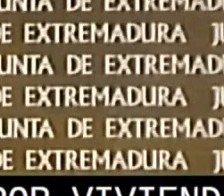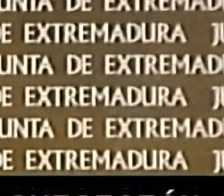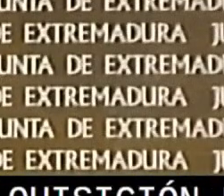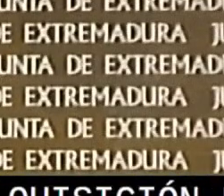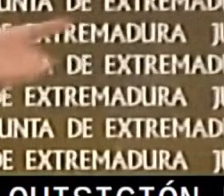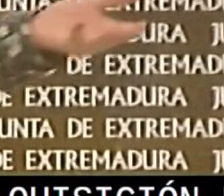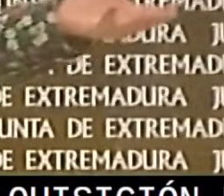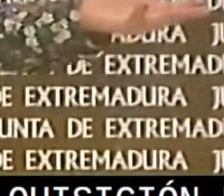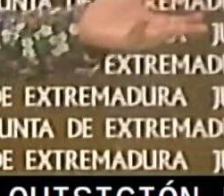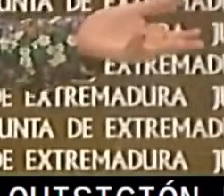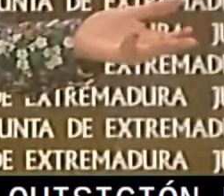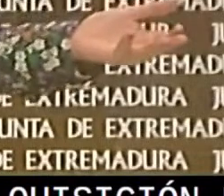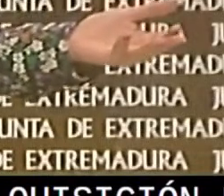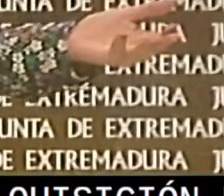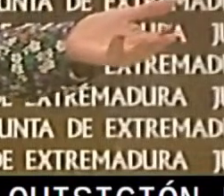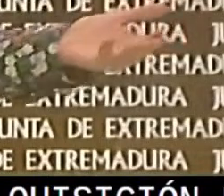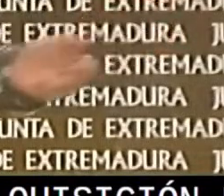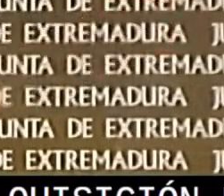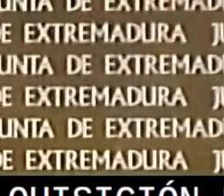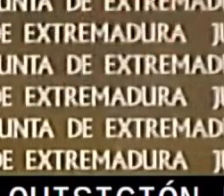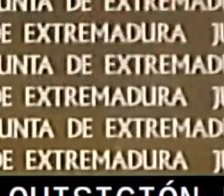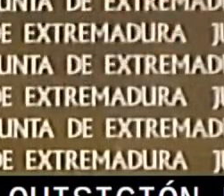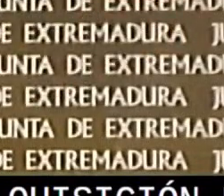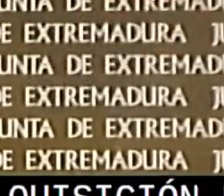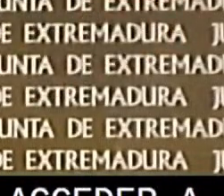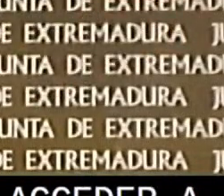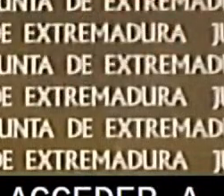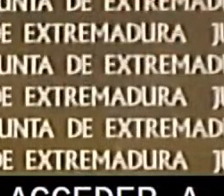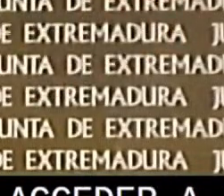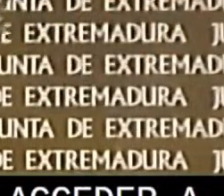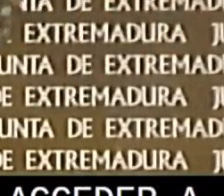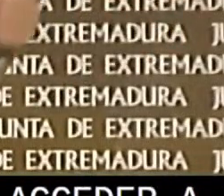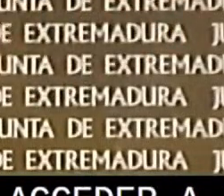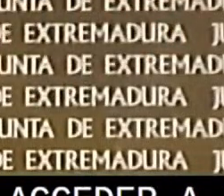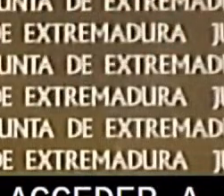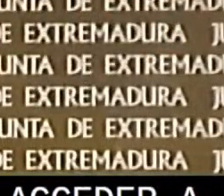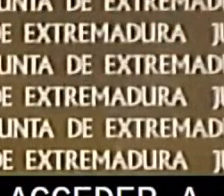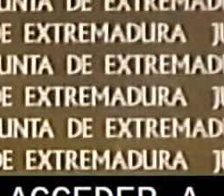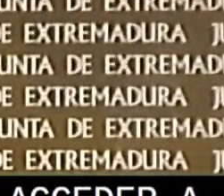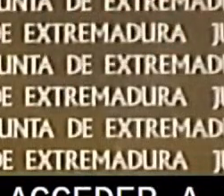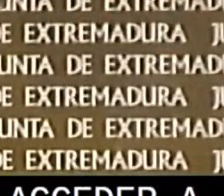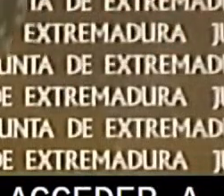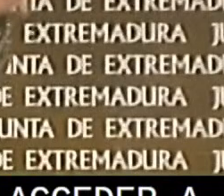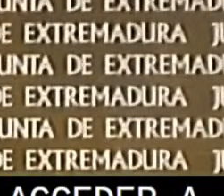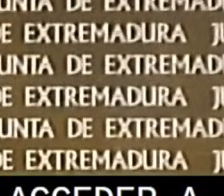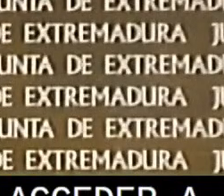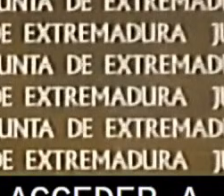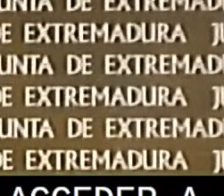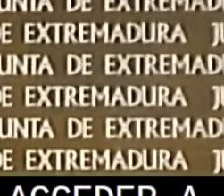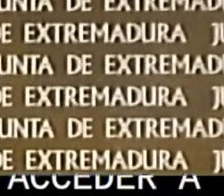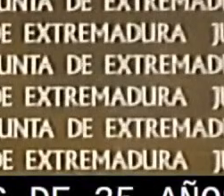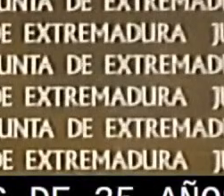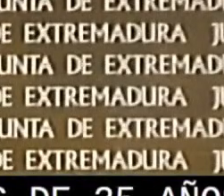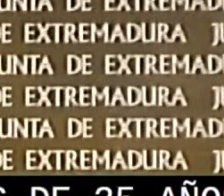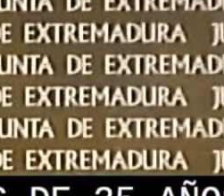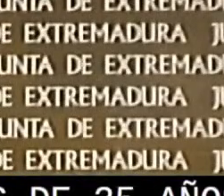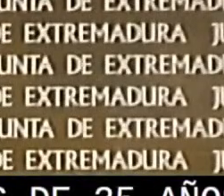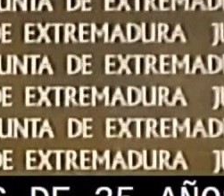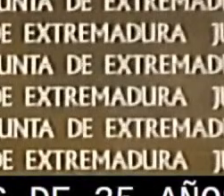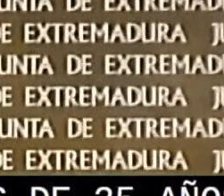misma. ¿Cuáles son los requisitos para acceder a esta ayuda? Ser mayor de edad, tener menos de 35 años. Ya saben que esto de